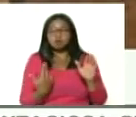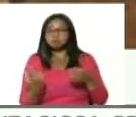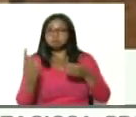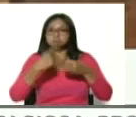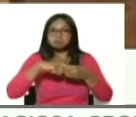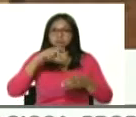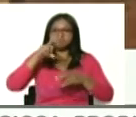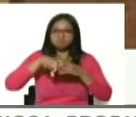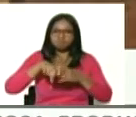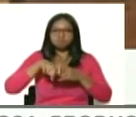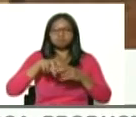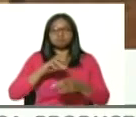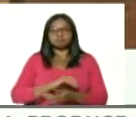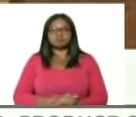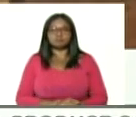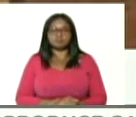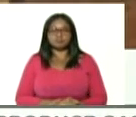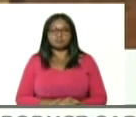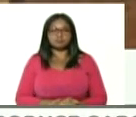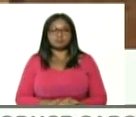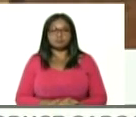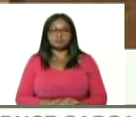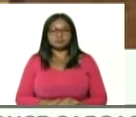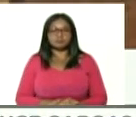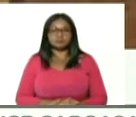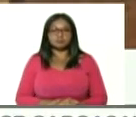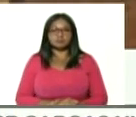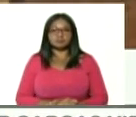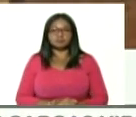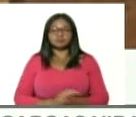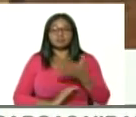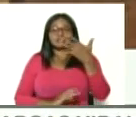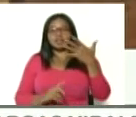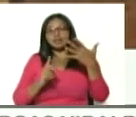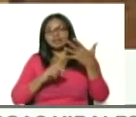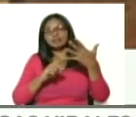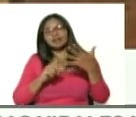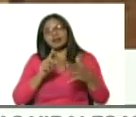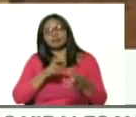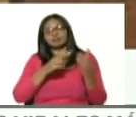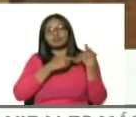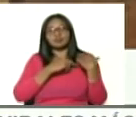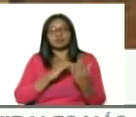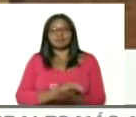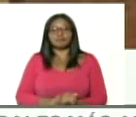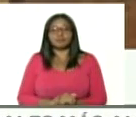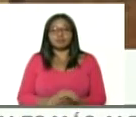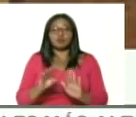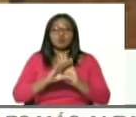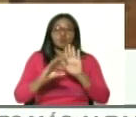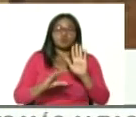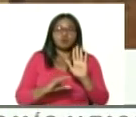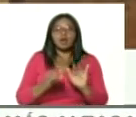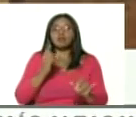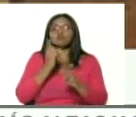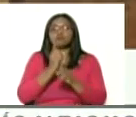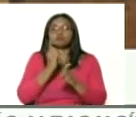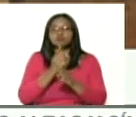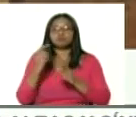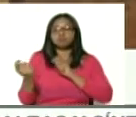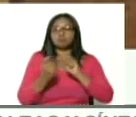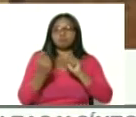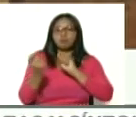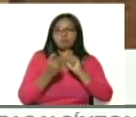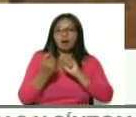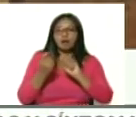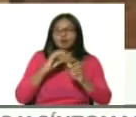estar ahí sentado en el aula de clase. La quinta tarea, el concurso de batalla comunicacional,